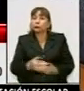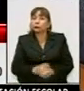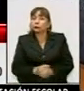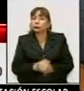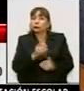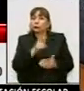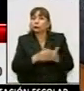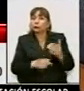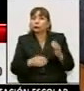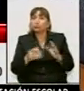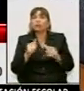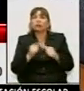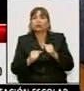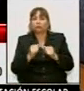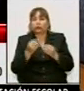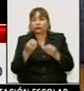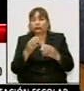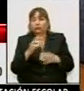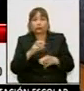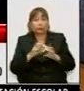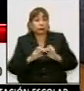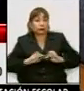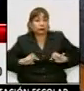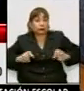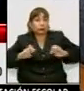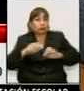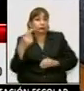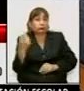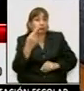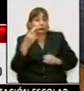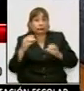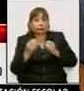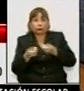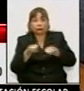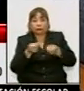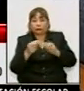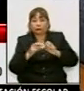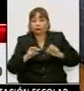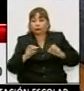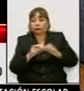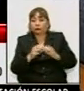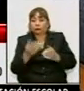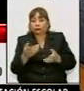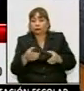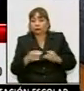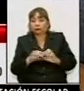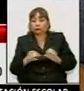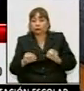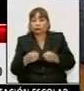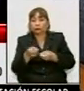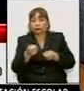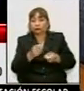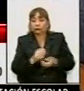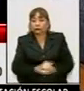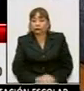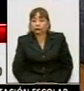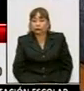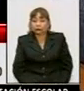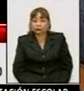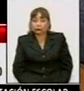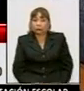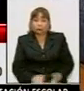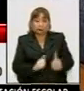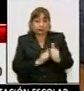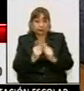qué fechas? No, solamente coordinador parlamentario, por eso digo, solamente coordinador parlamentario, nada más. ¿Por quién fue coordinado a ocupar dicho cargo? Por